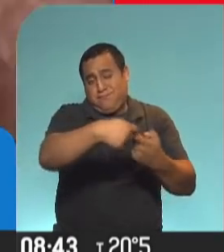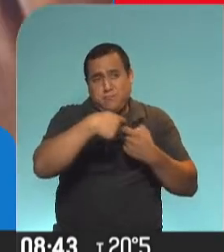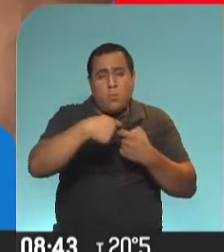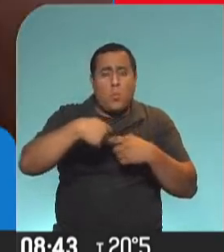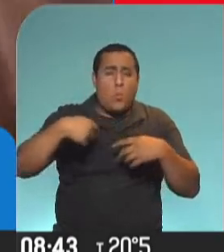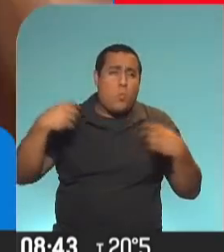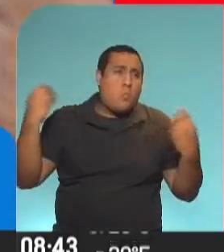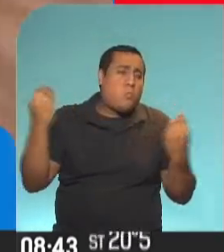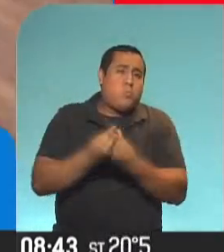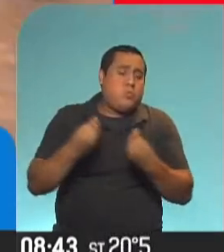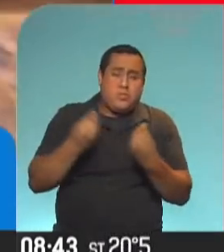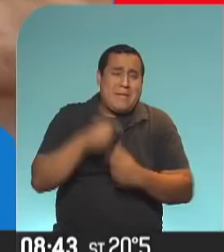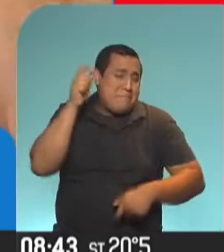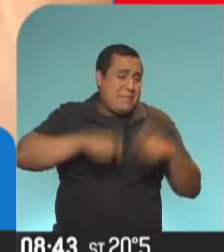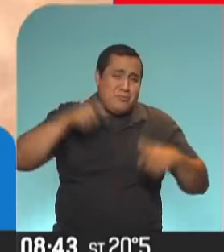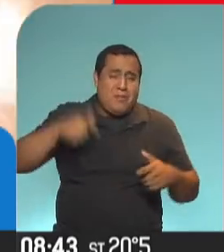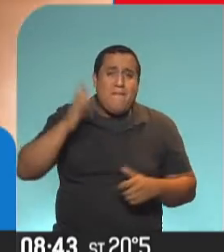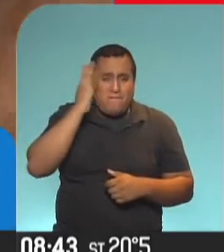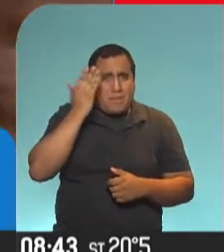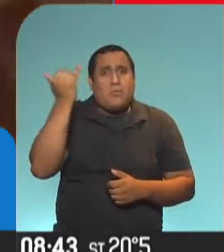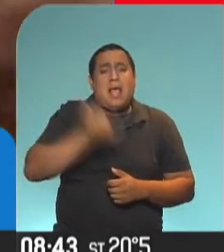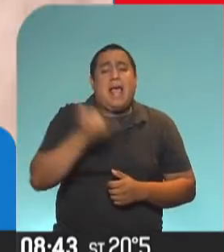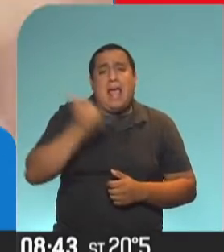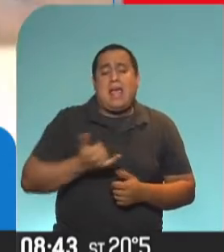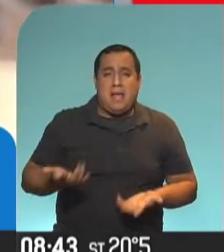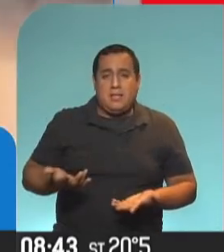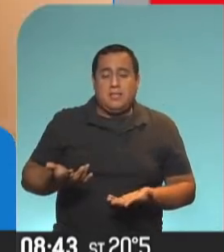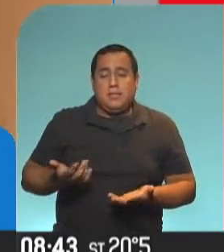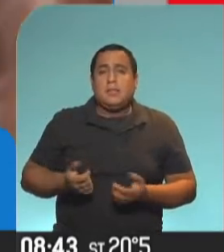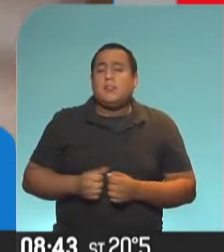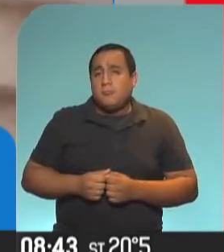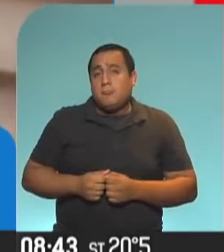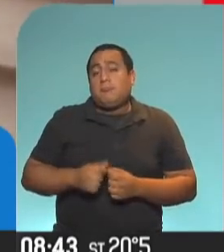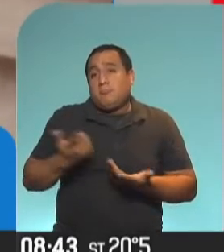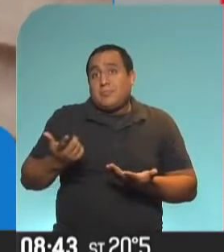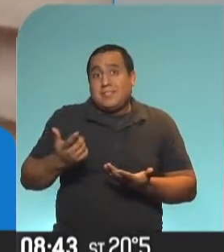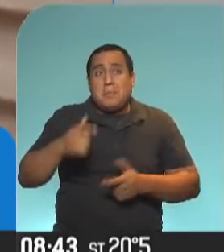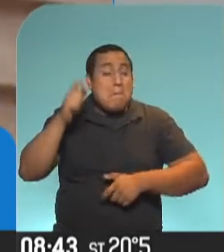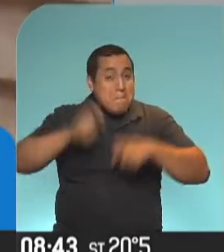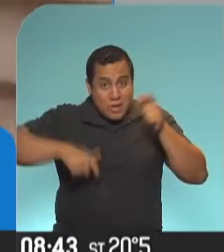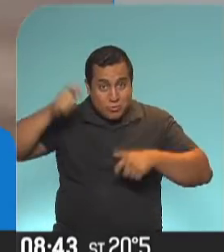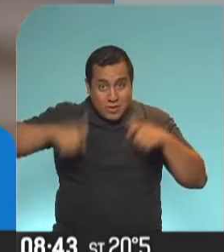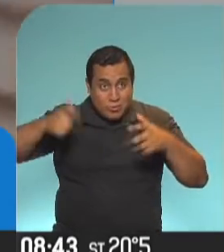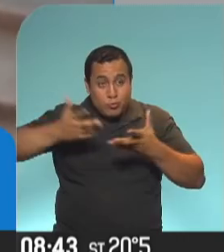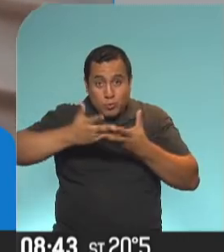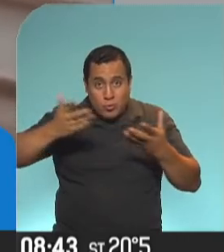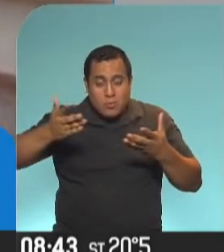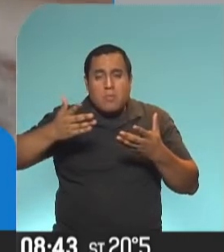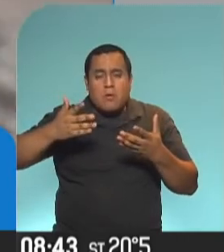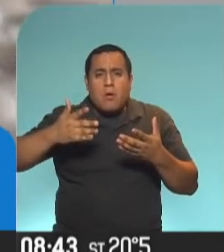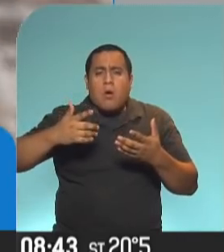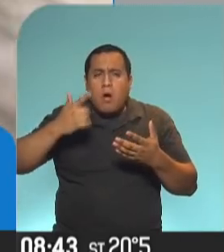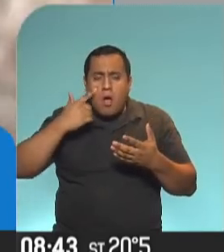mundial usa Facebook. Entonces, son esferas en donde la población masivamente se